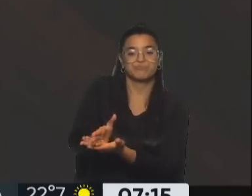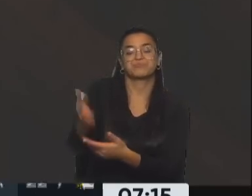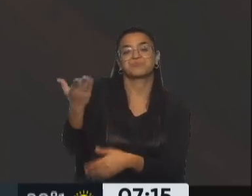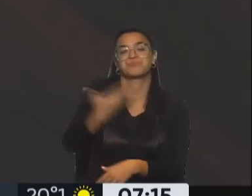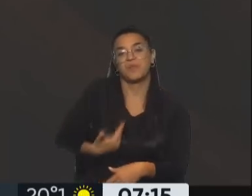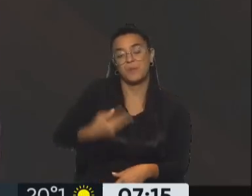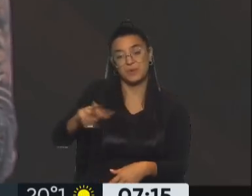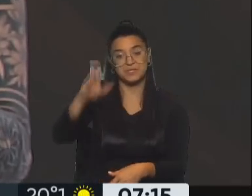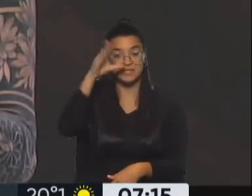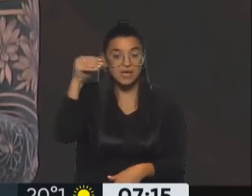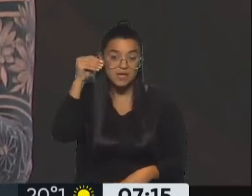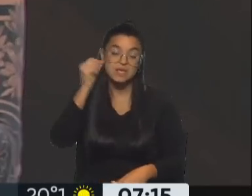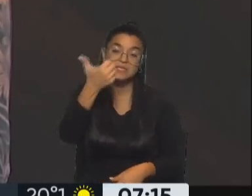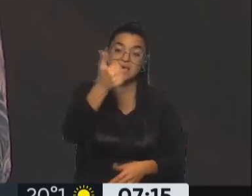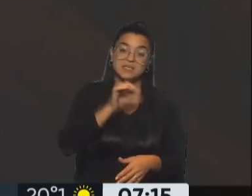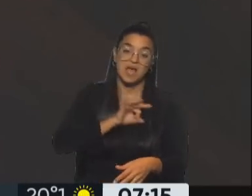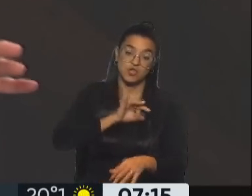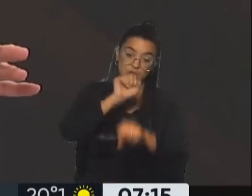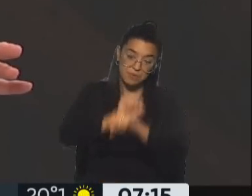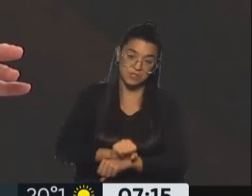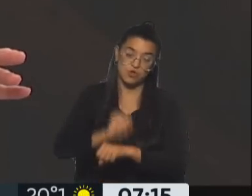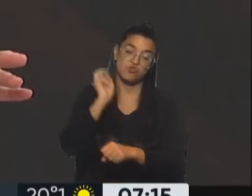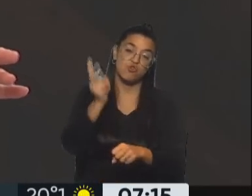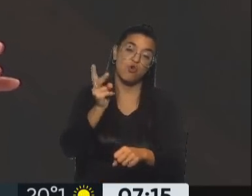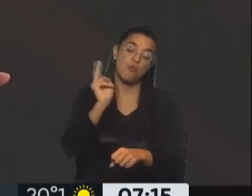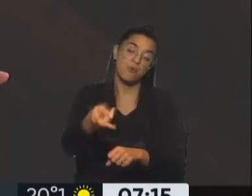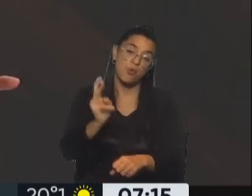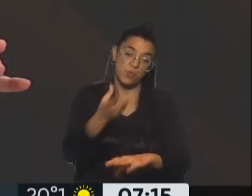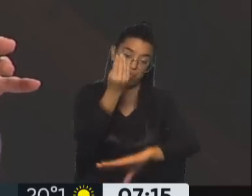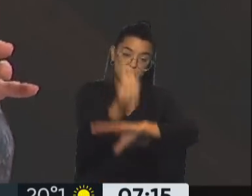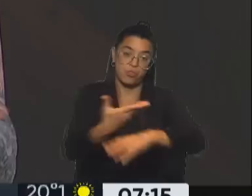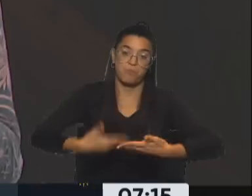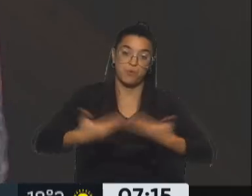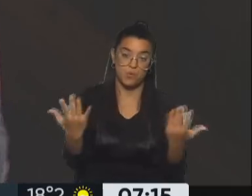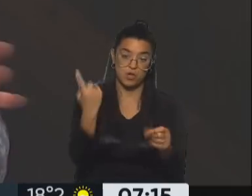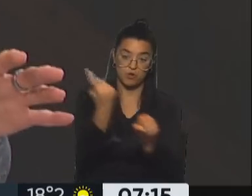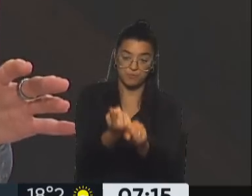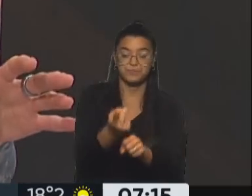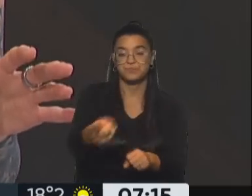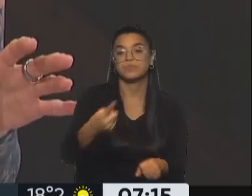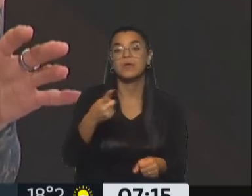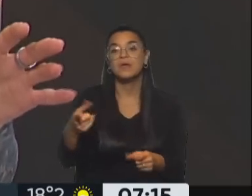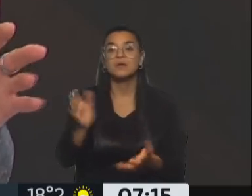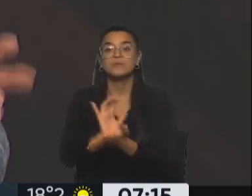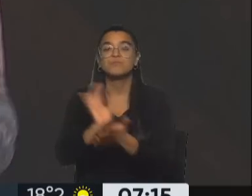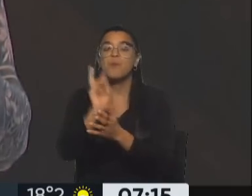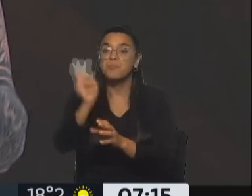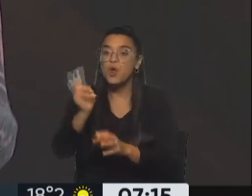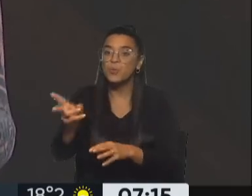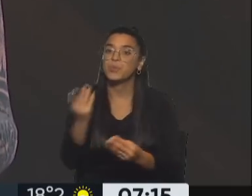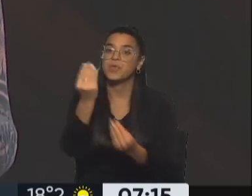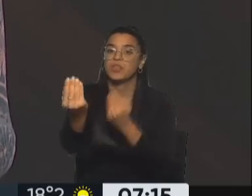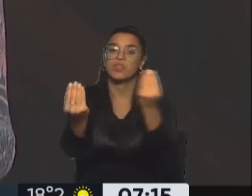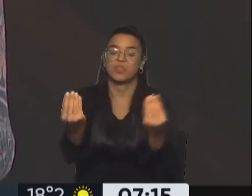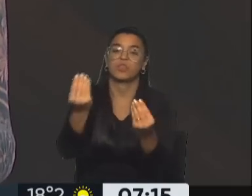Nación, Cristina Fernández de Kirchner, a 6 años de prisión e inhabilitación perpetua a ejercer cargos públicos, con este intento de proscripción que no se